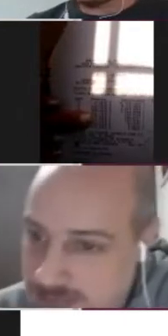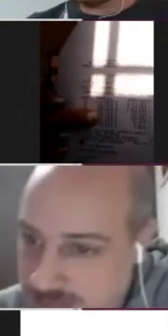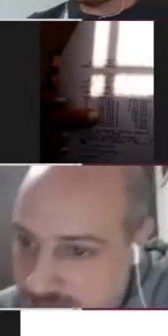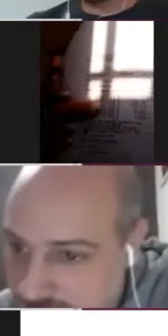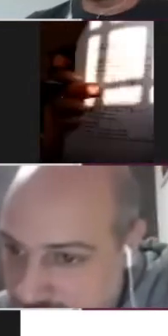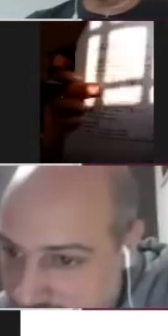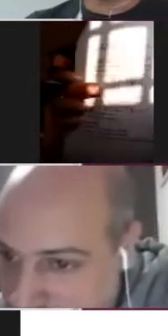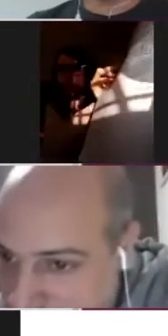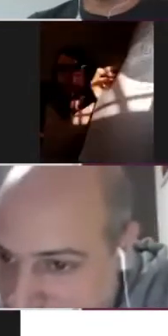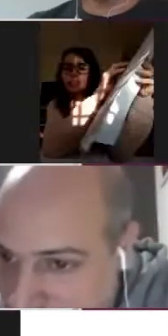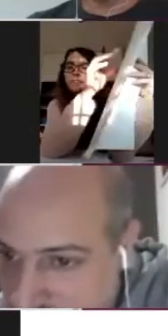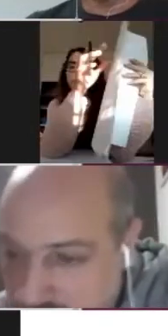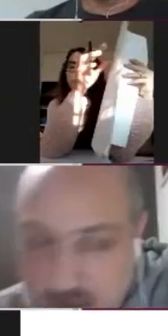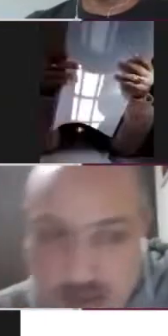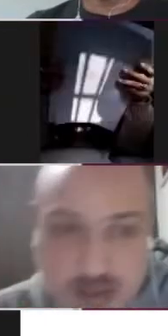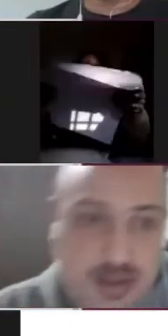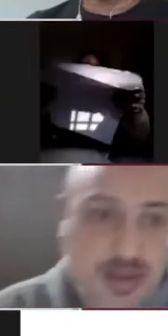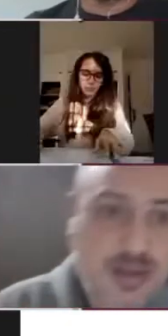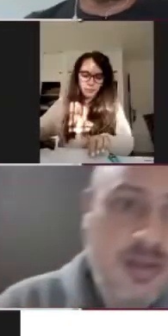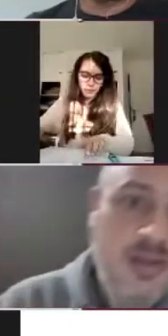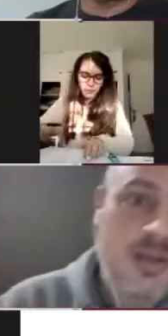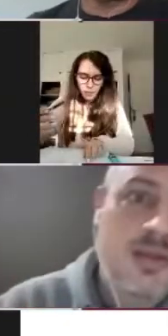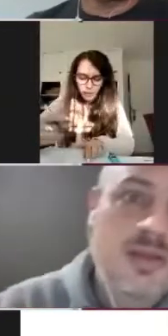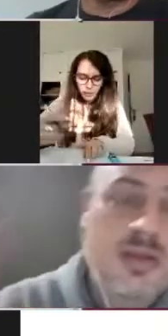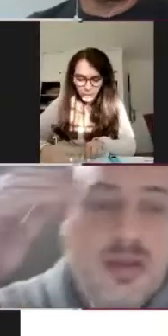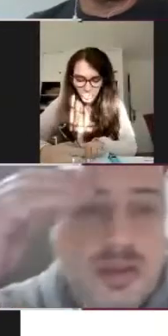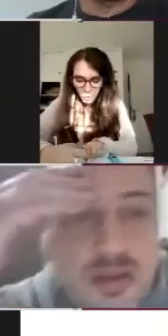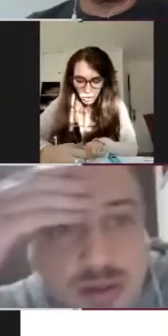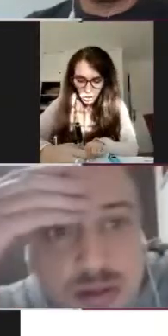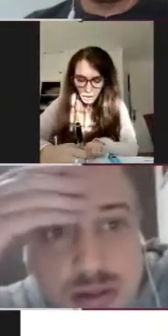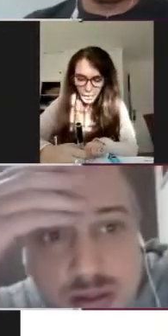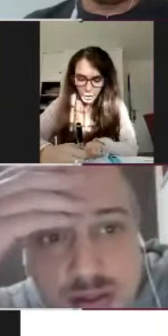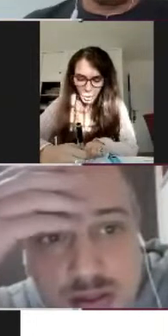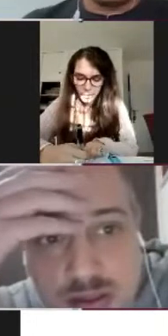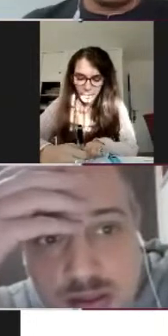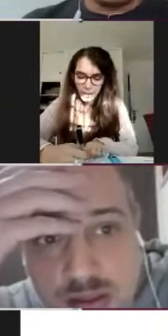183, dice? coma ¿Eh? 0,00. ¿Cómo, cómo?